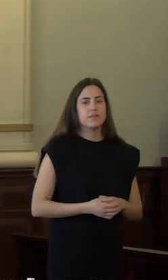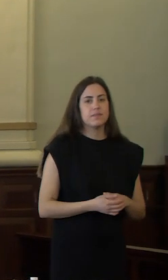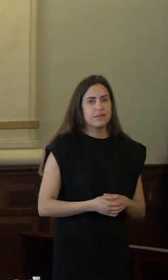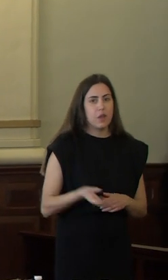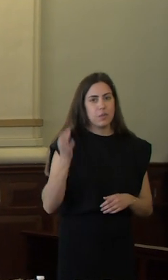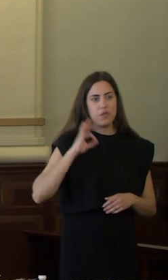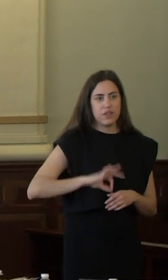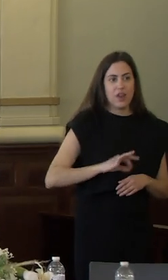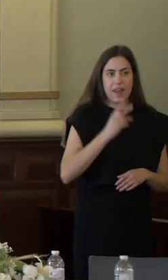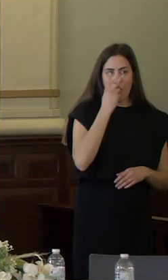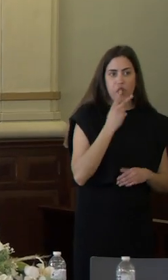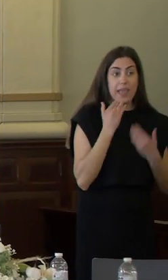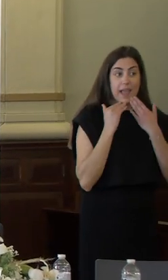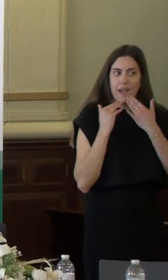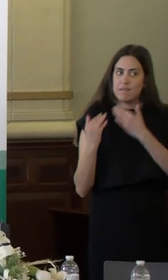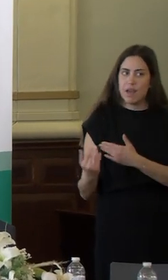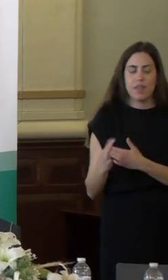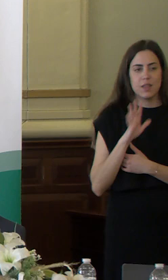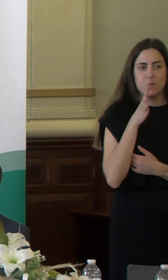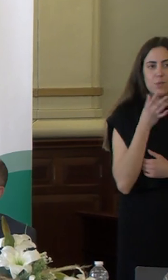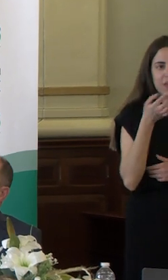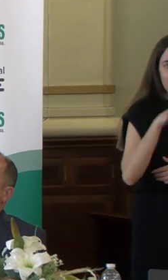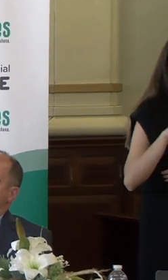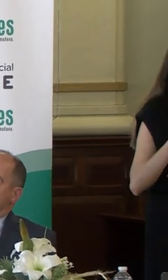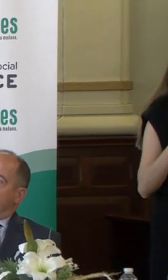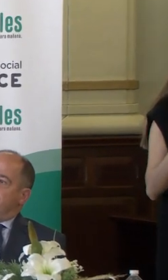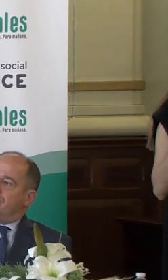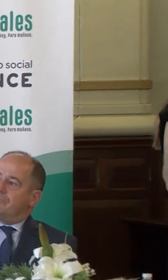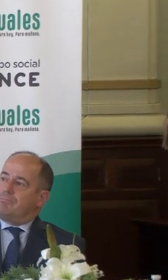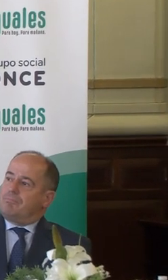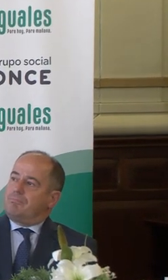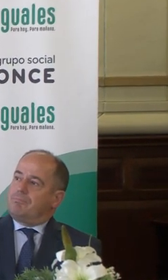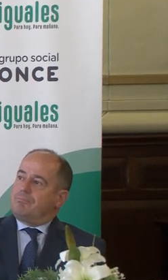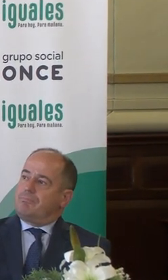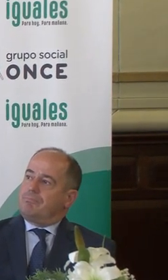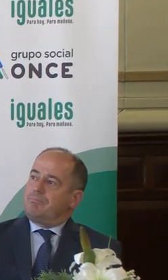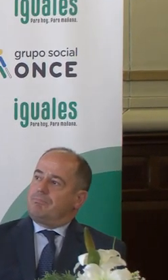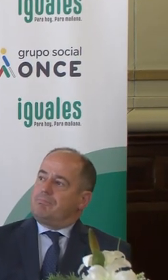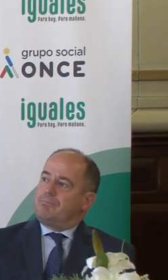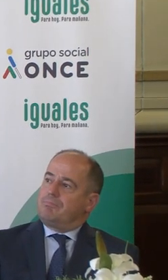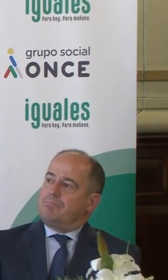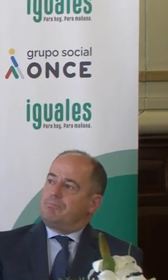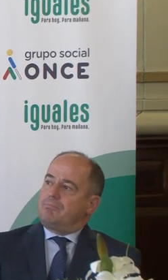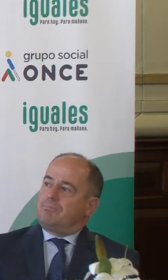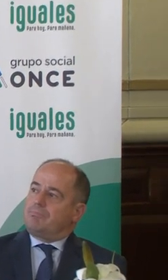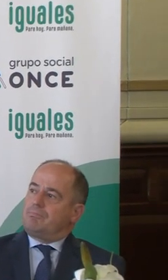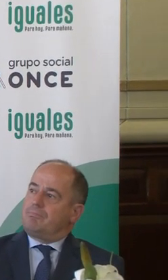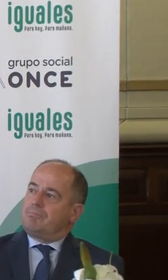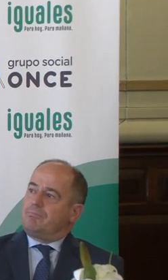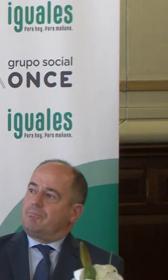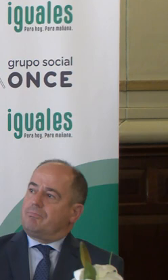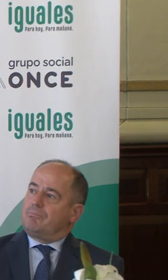que encontramos en la ONCE en aquel momento, porque consiguieron una de las cosas más difíciles, en mi opinión, que es el dejar que una hija con